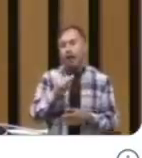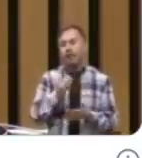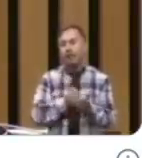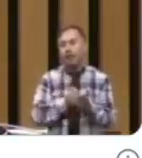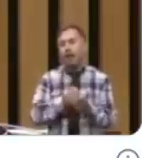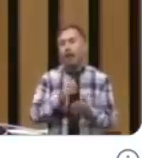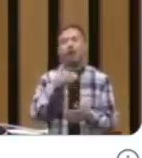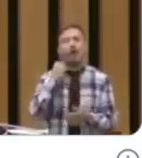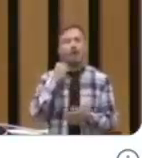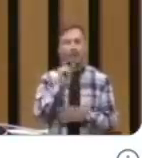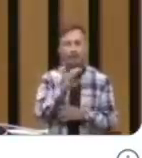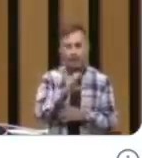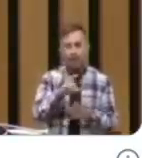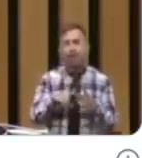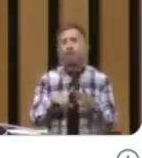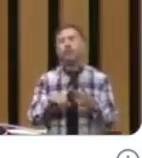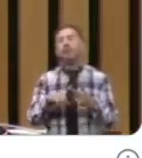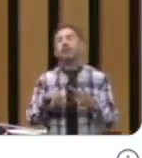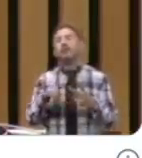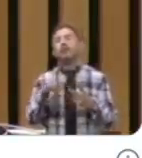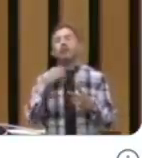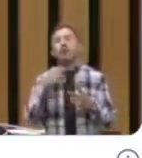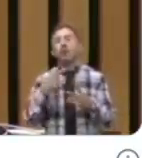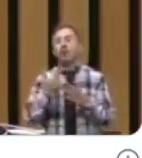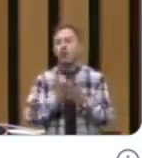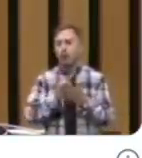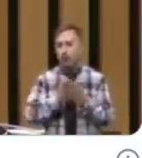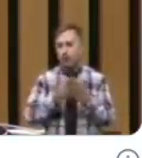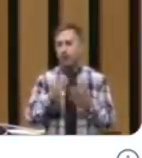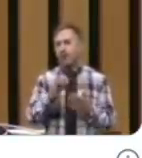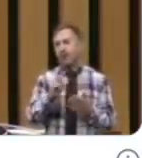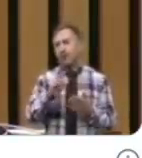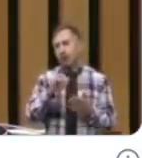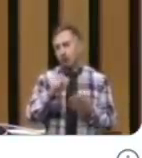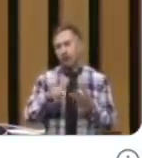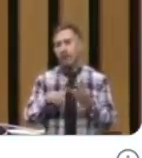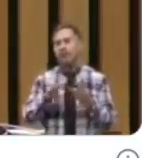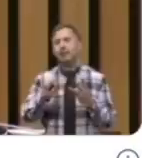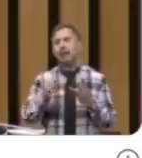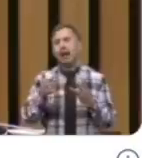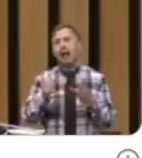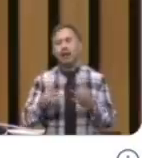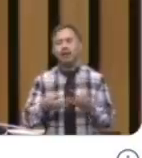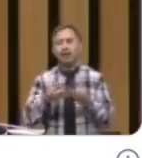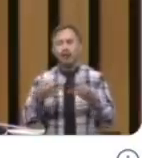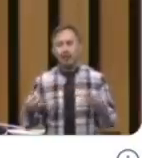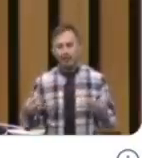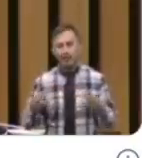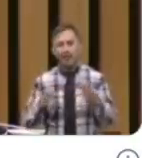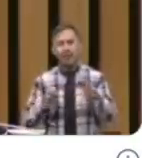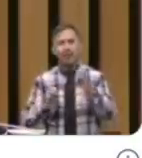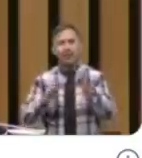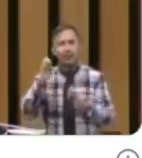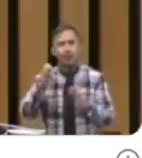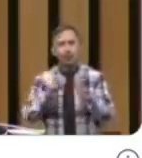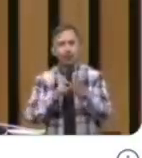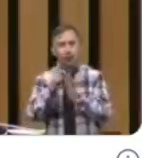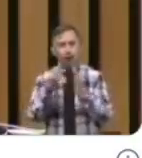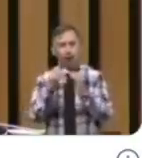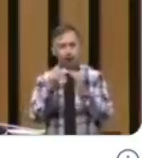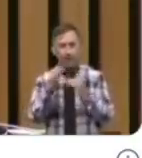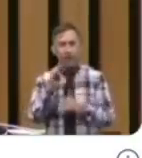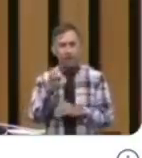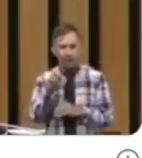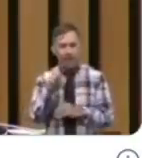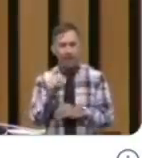sc firma contable y fiscal contadores y financieros y saga tierras y bienes inmuebles e sea de cb son el